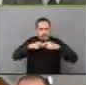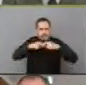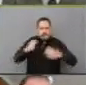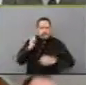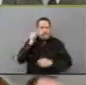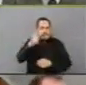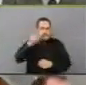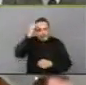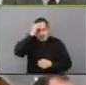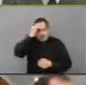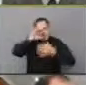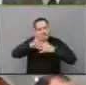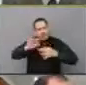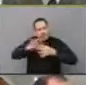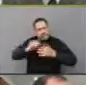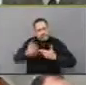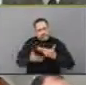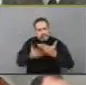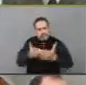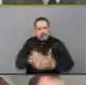gusta hacer uso de la voz.